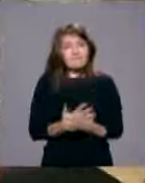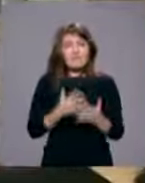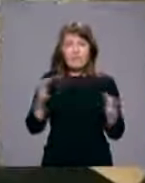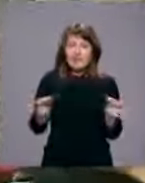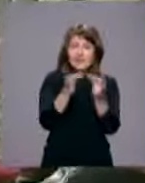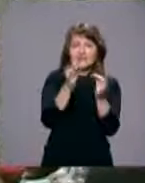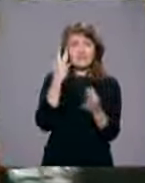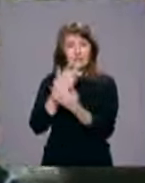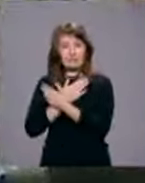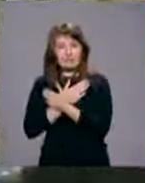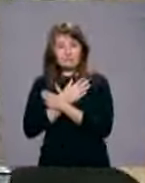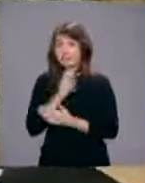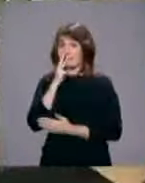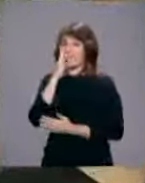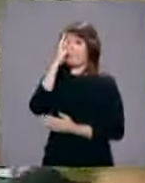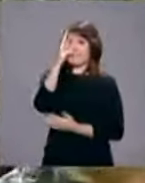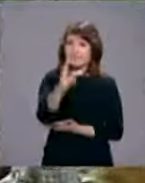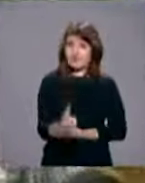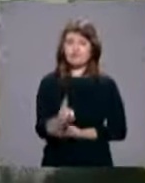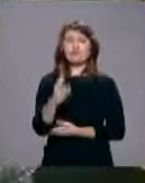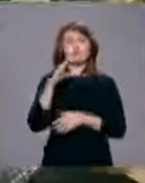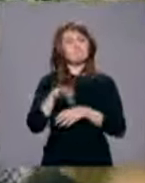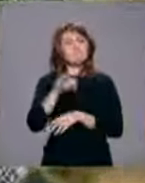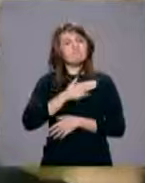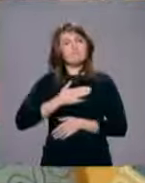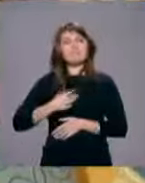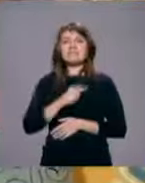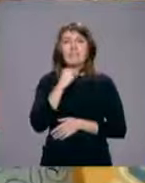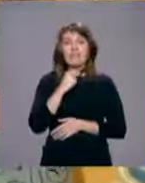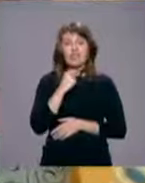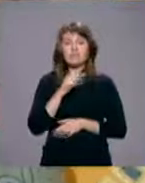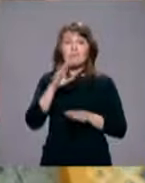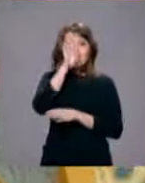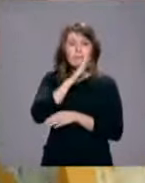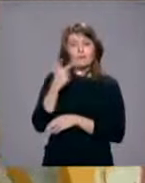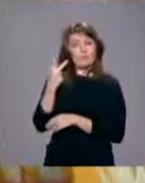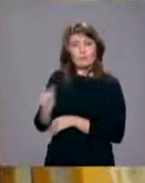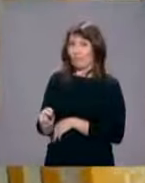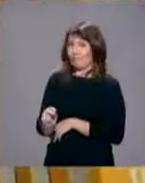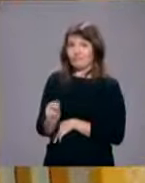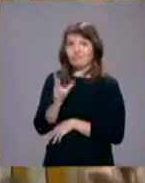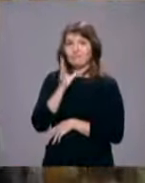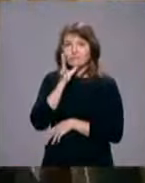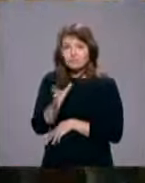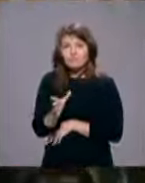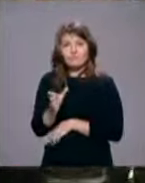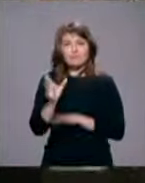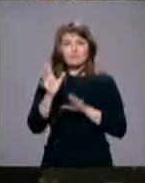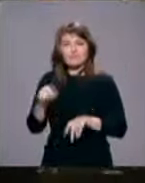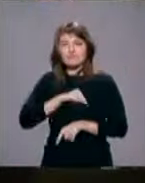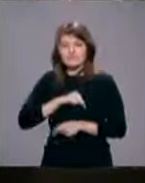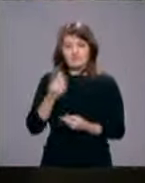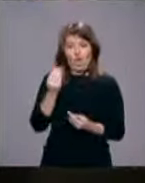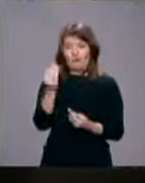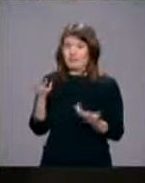virgen tres años después decide consagrar su vida al sacerdocio pero sus padres no le dan el permiso temiendo un fracaso por ser tan